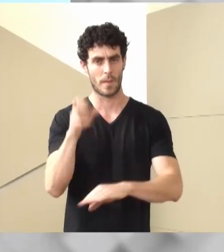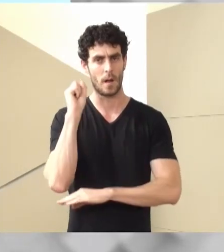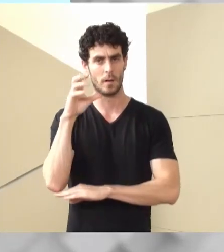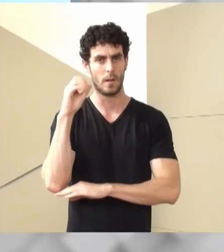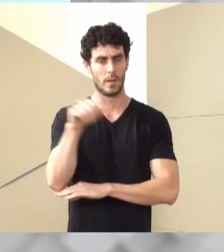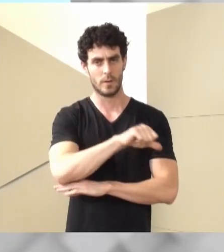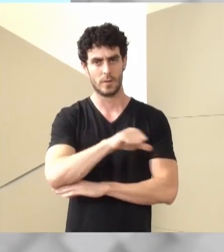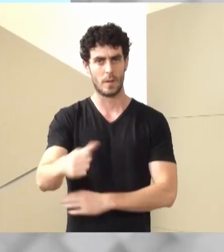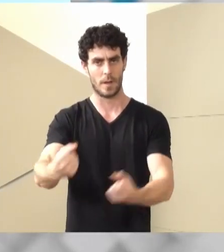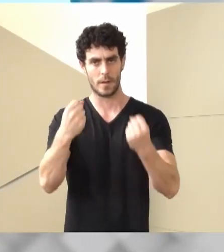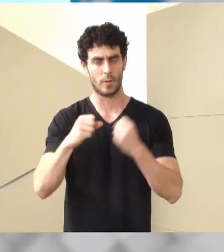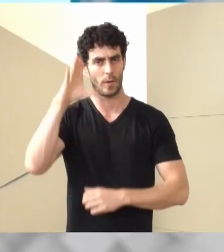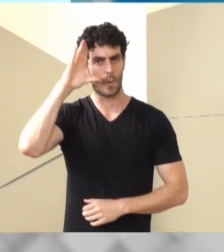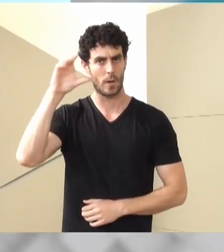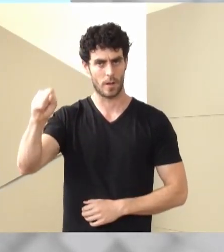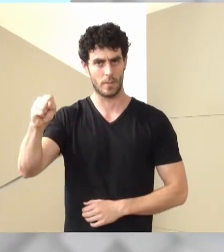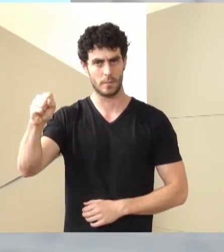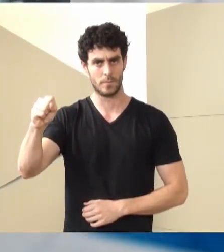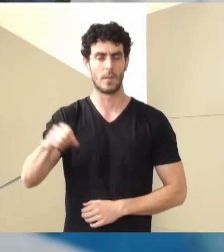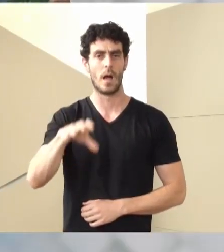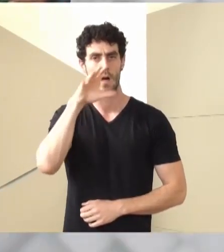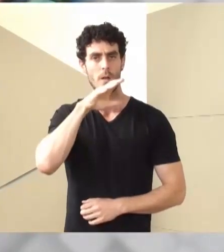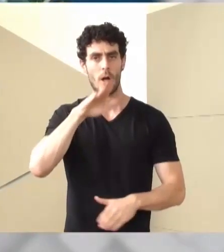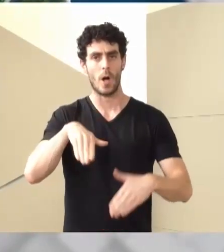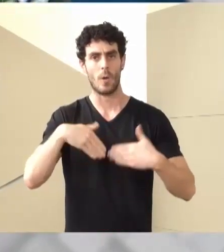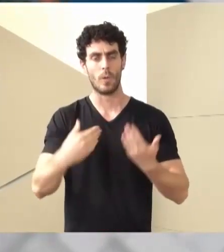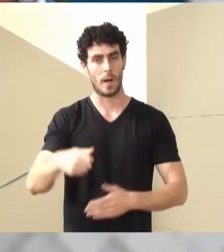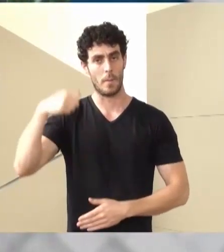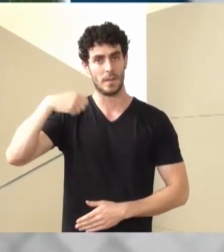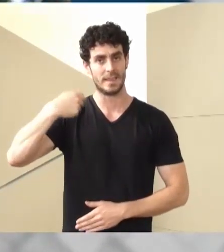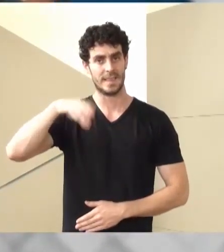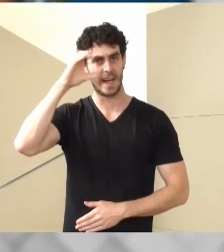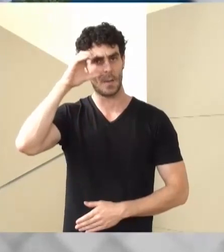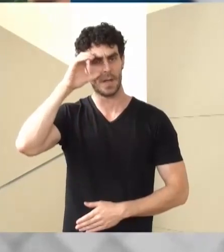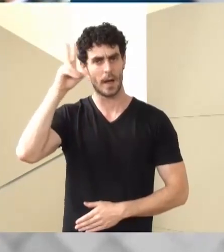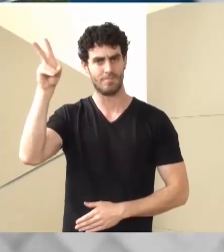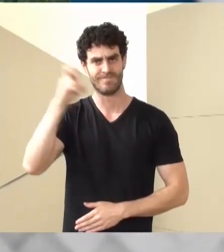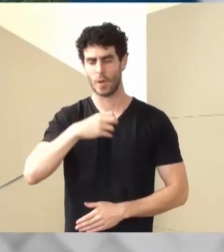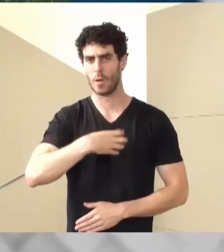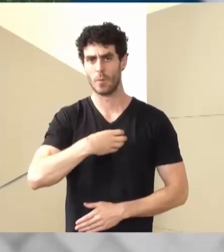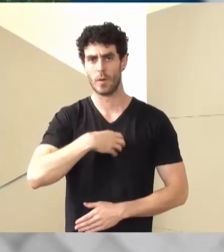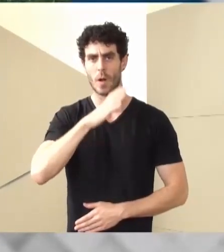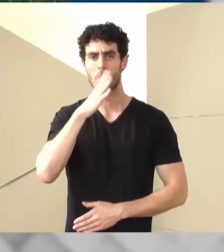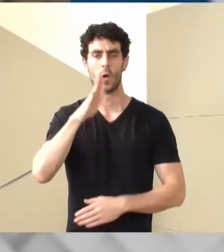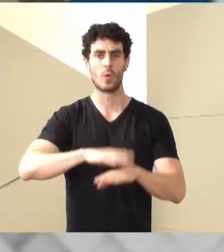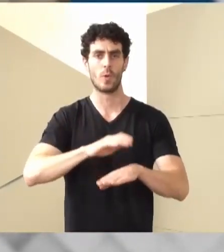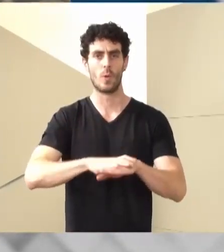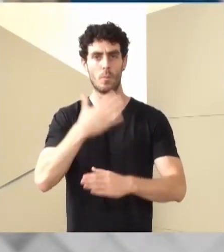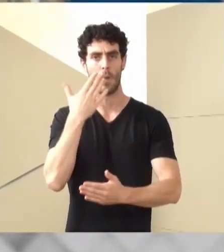Semana Institucional de la Guardia Civil. La anécdota ha sido la ausencia del presidente Capellán por un fallo de protocolo.